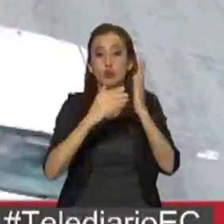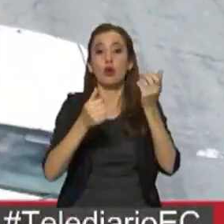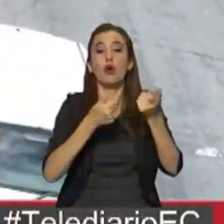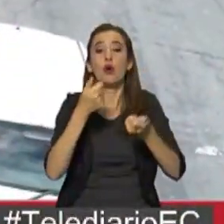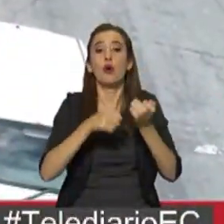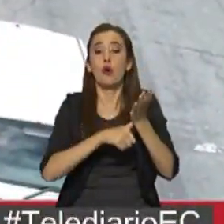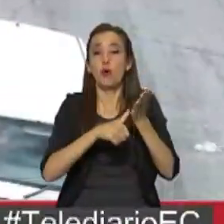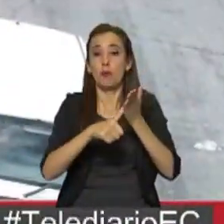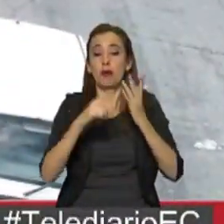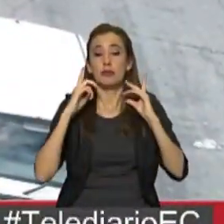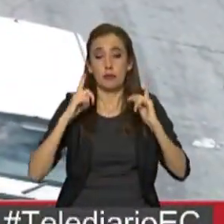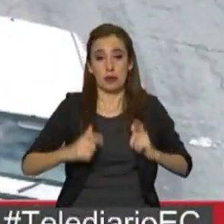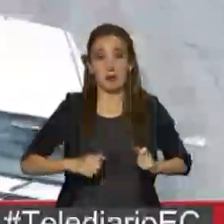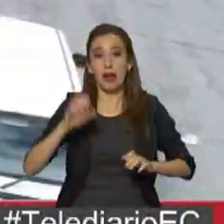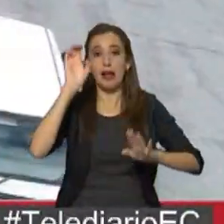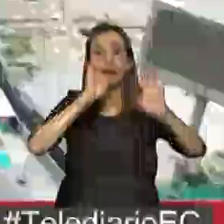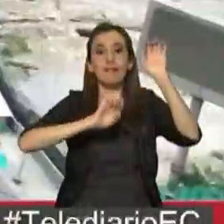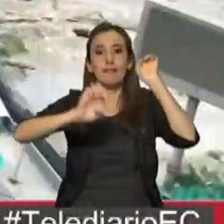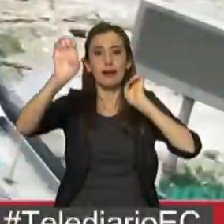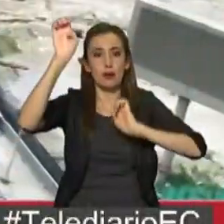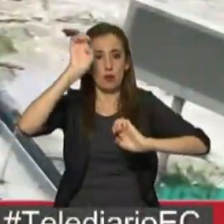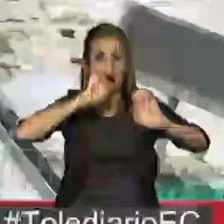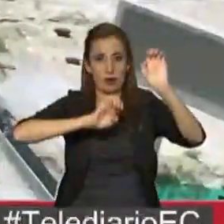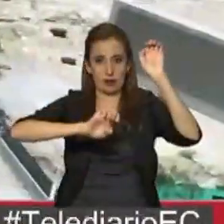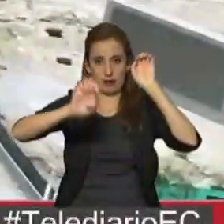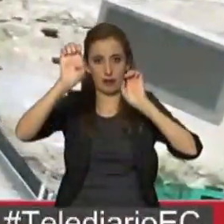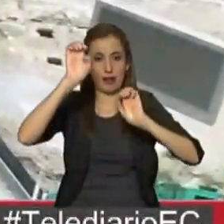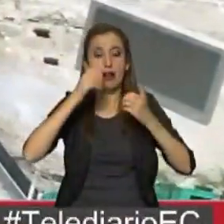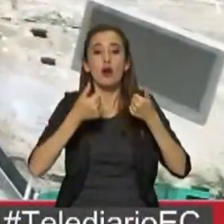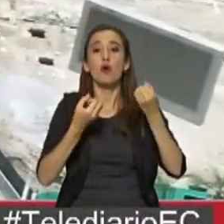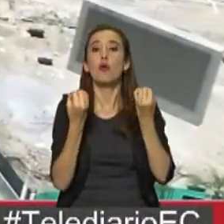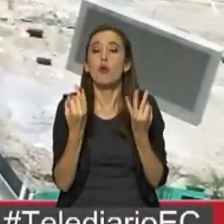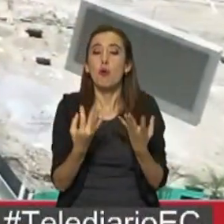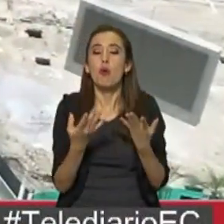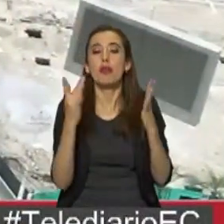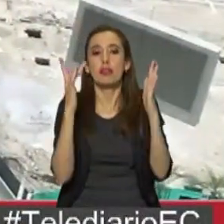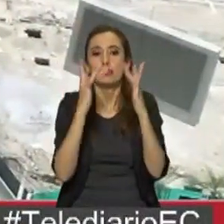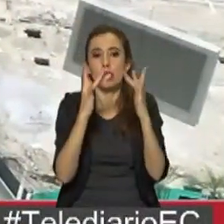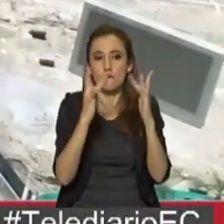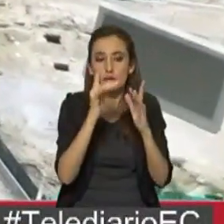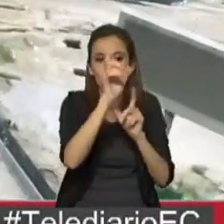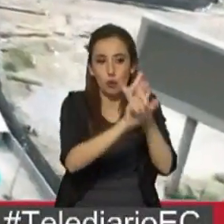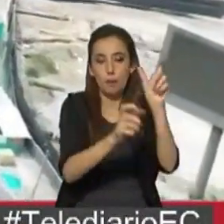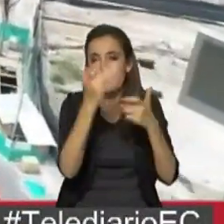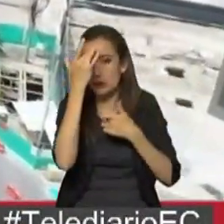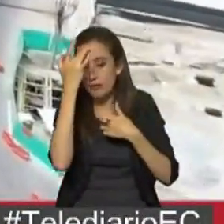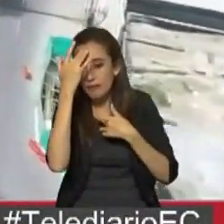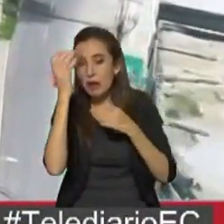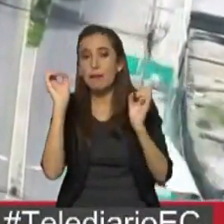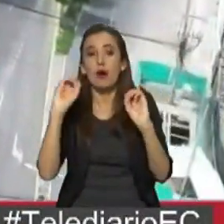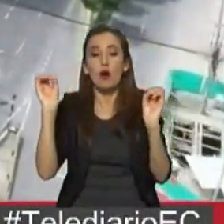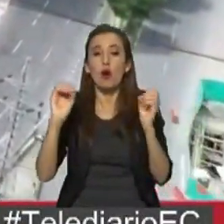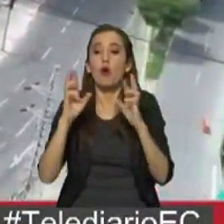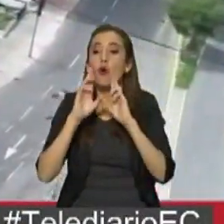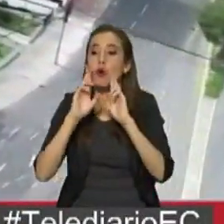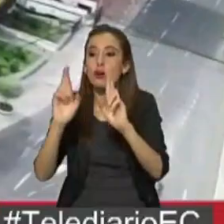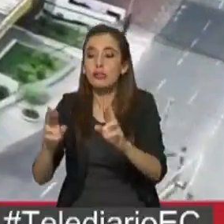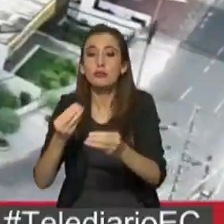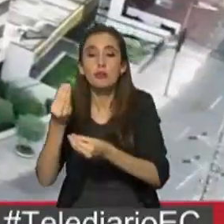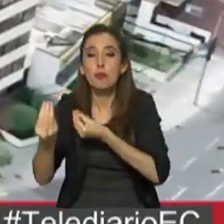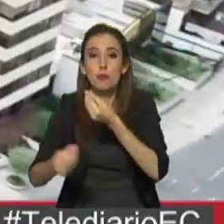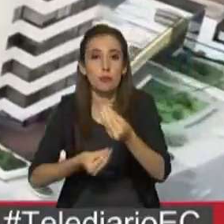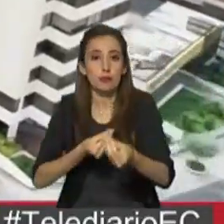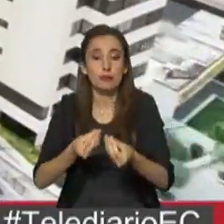el ministerio de salud y el cohen nacional sobre la base del número de contagios y la respuesta que se tenga para atender dichos casos